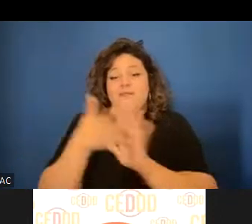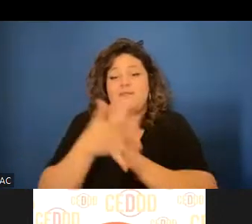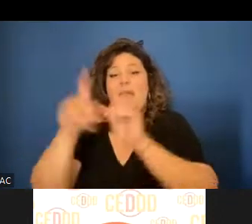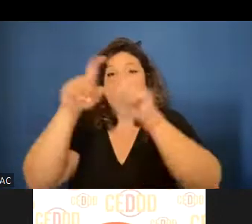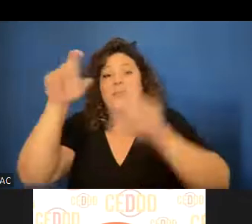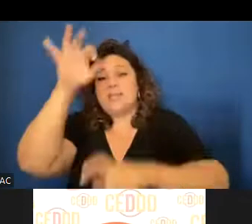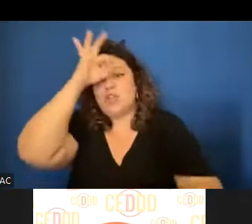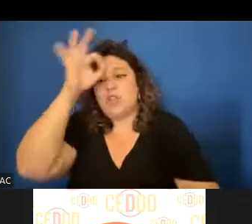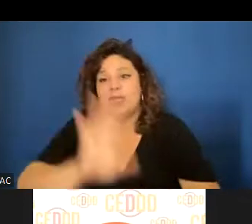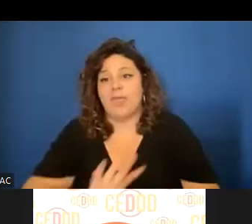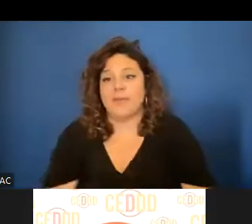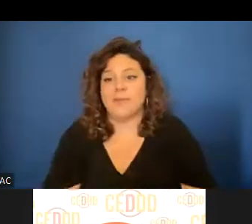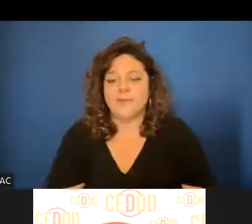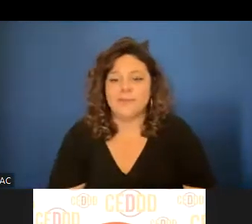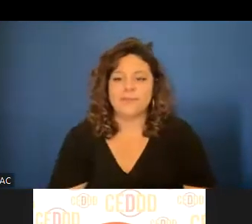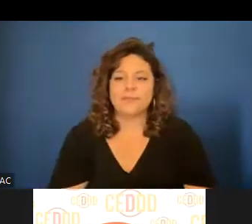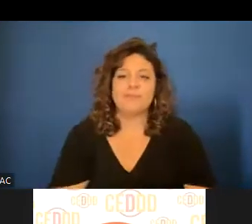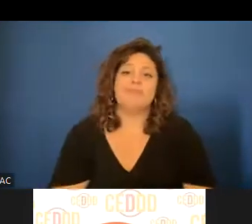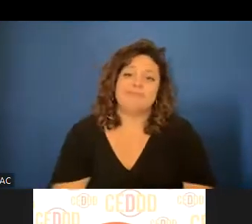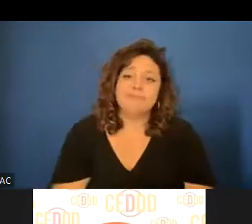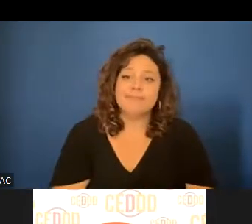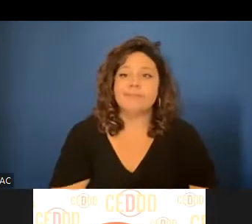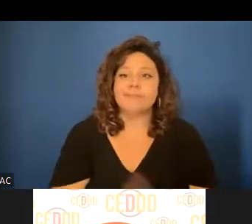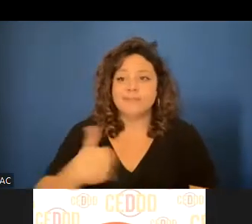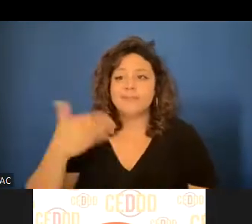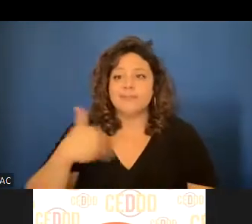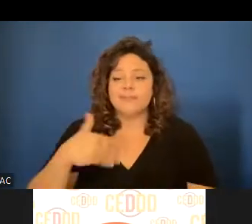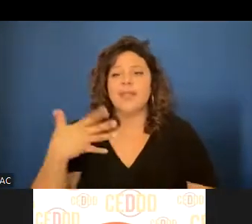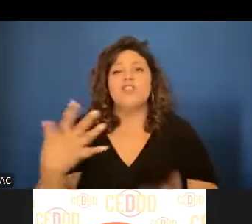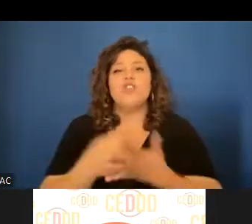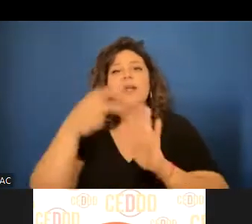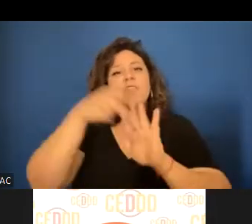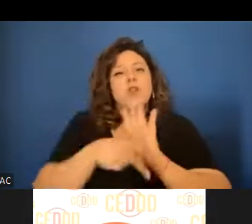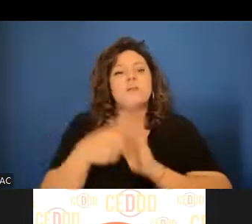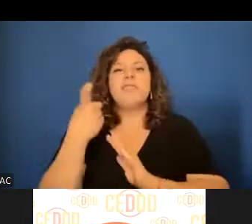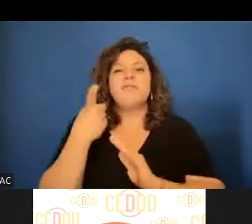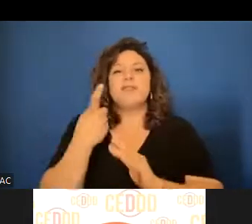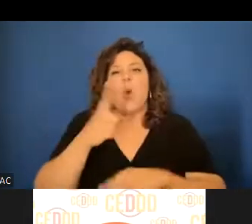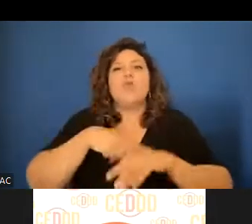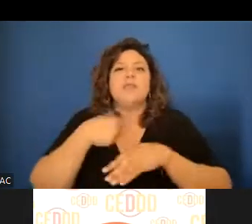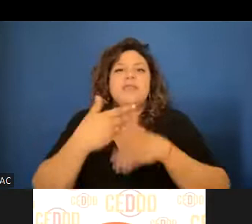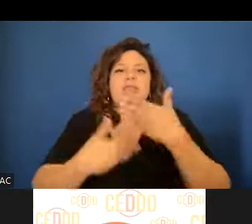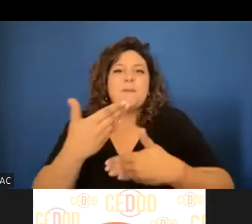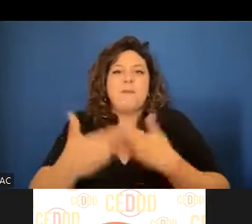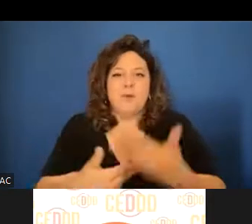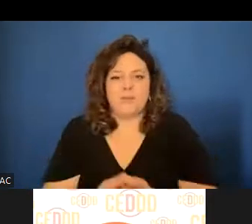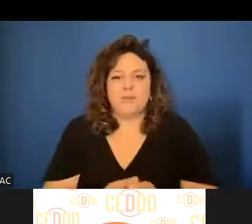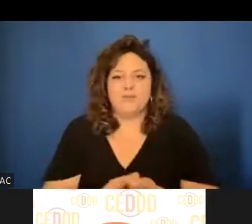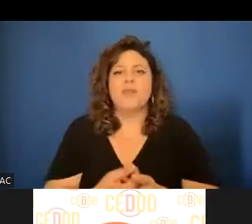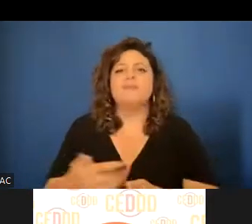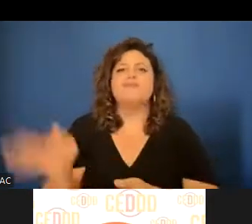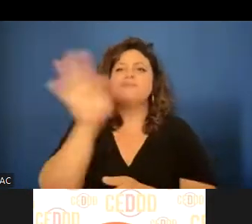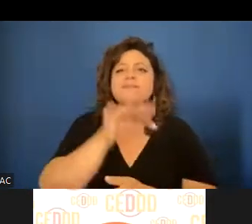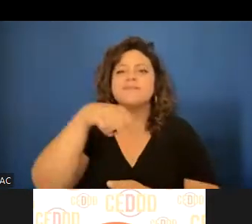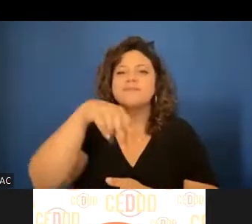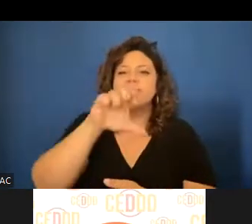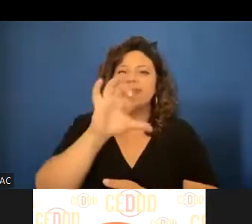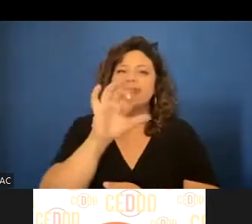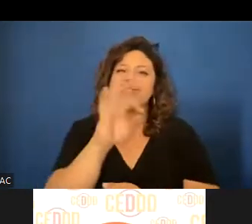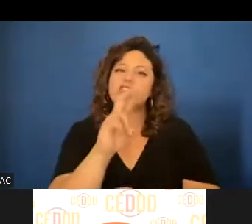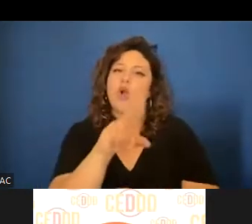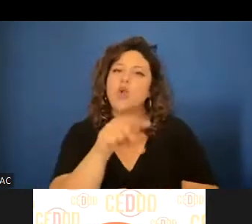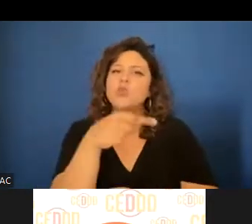decir, solamente por el hecho de sufrir perdón, no es la palabra sufrir, solo por el hecho de que